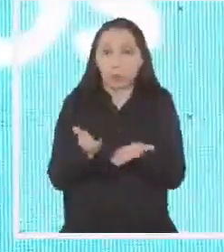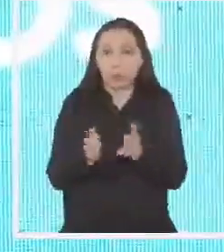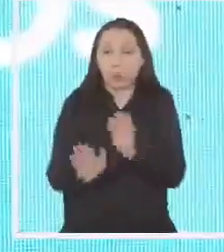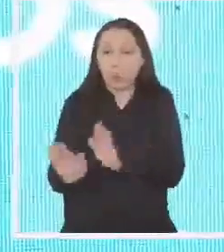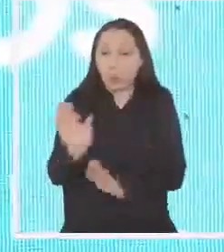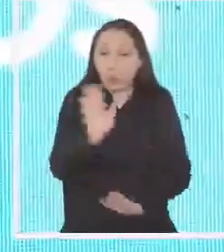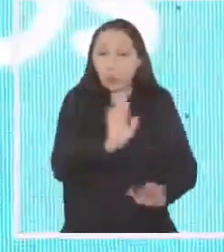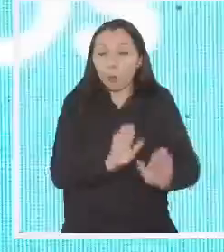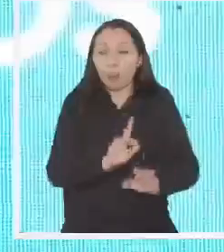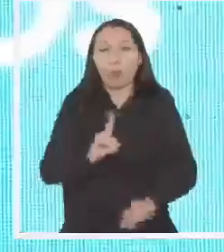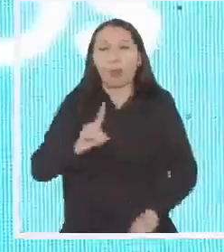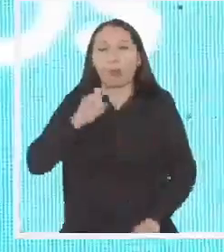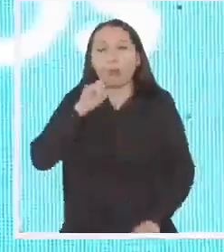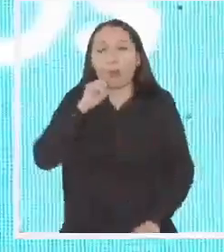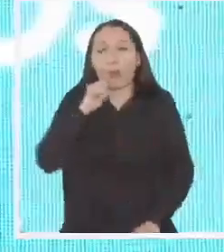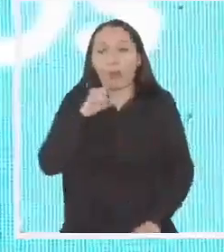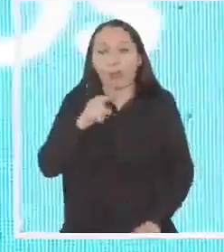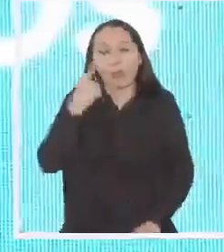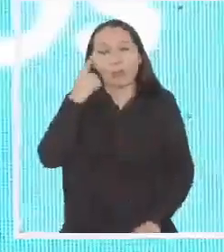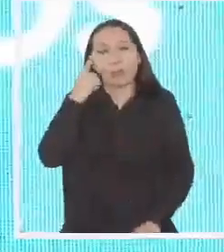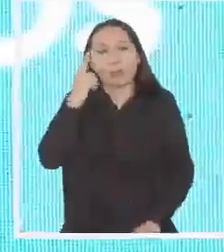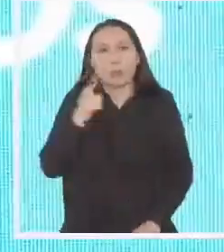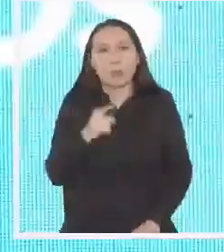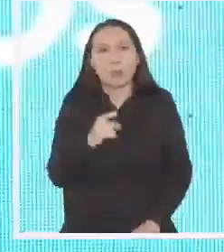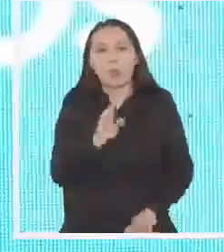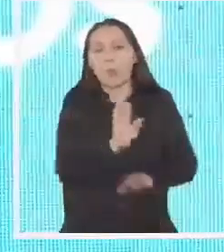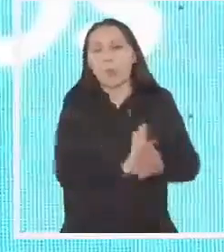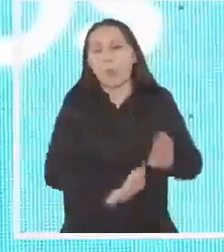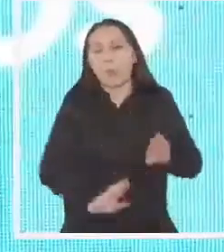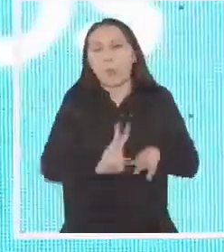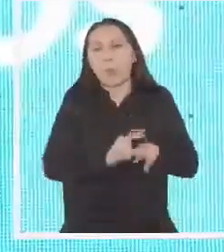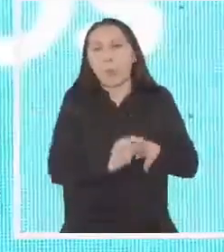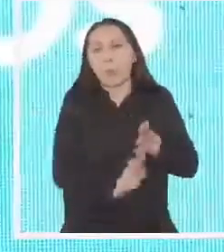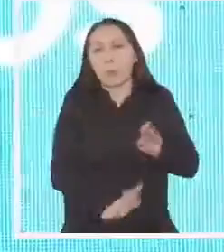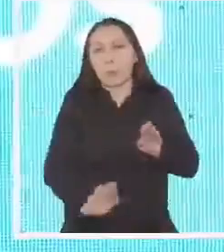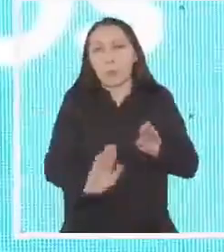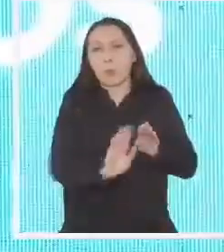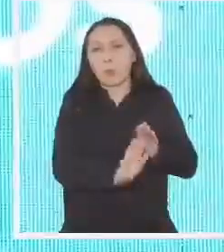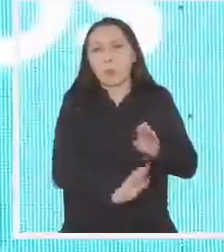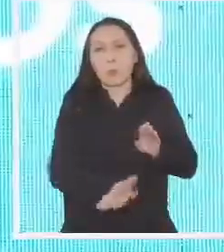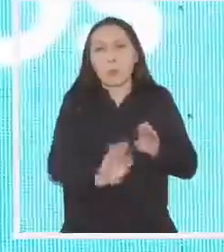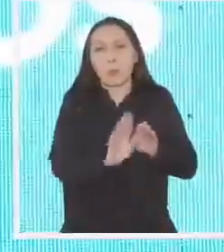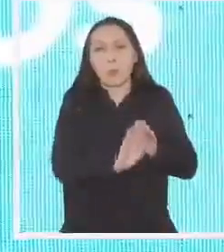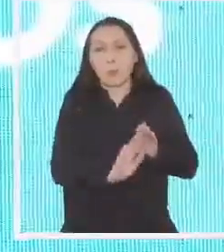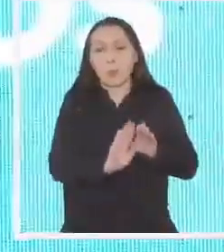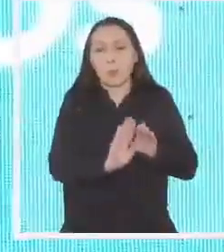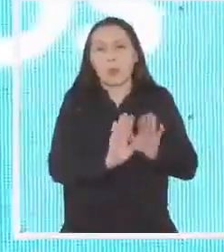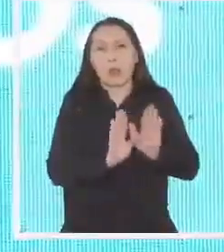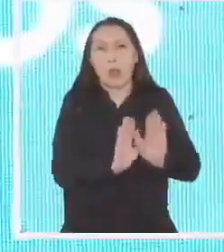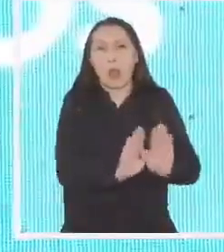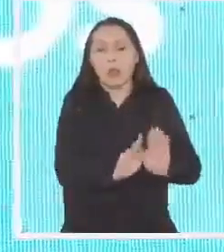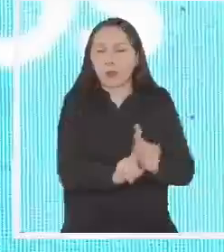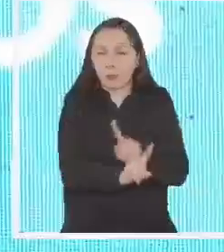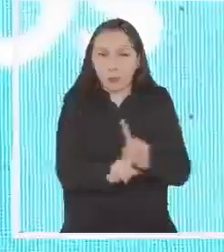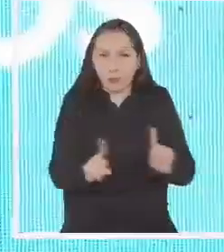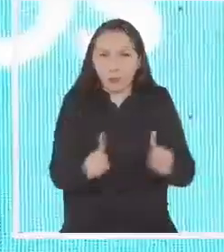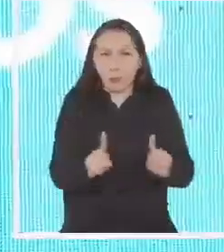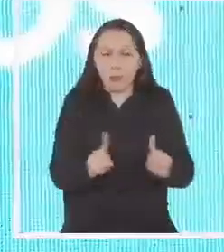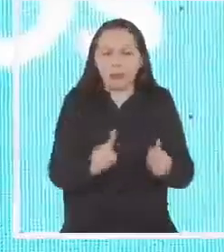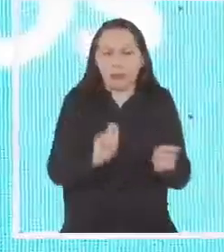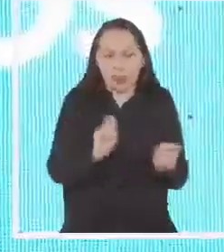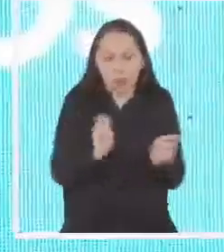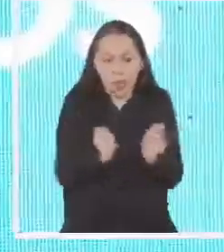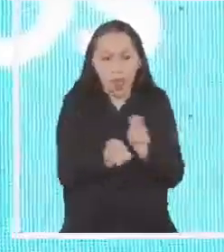cuidar las instituciones no significa mantenerlas pétreas en un estado inamovible, sino justamente que